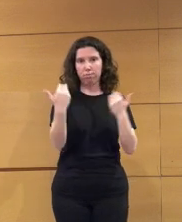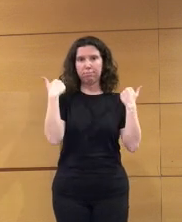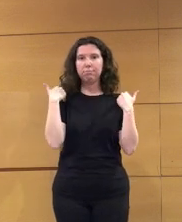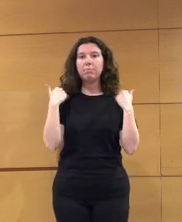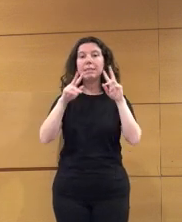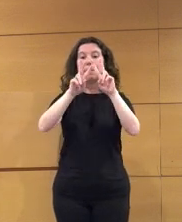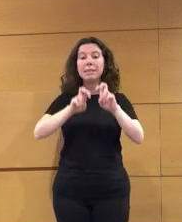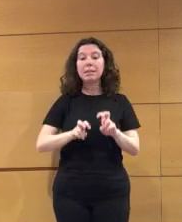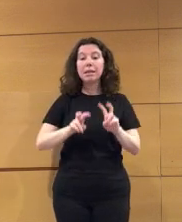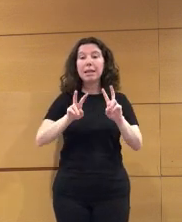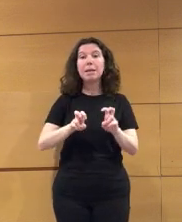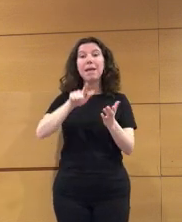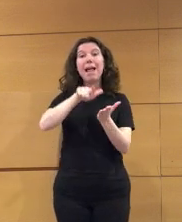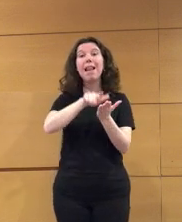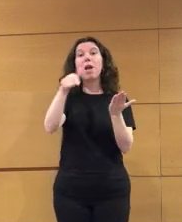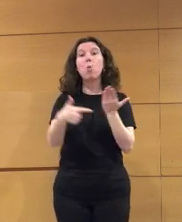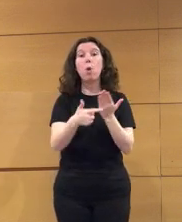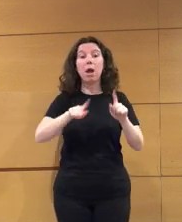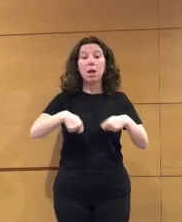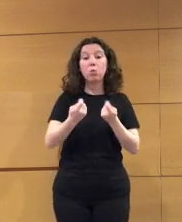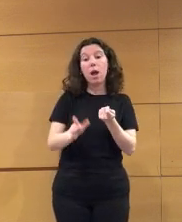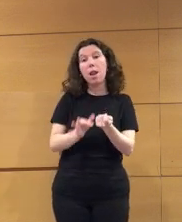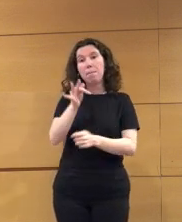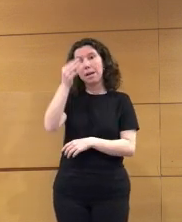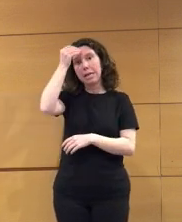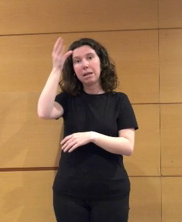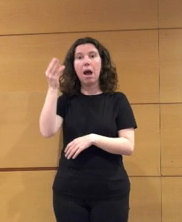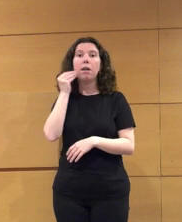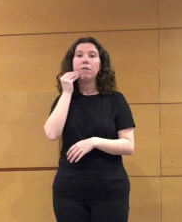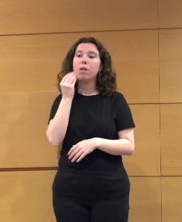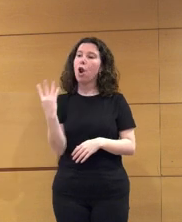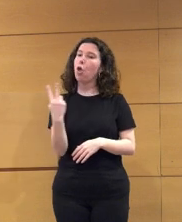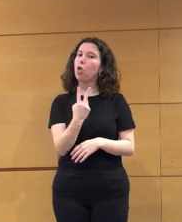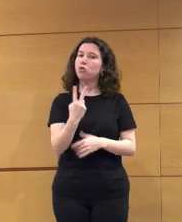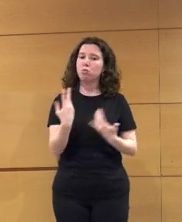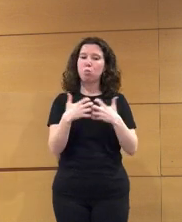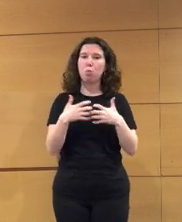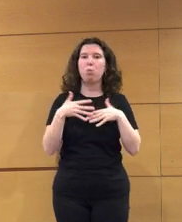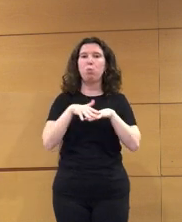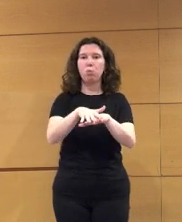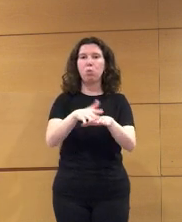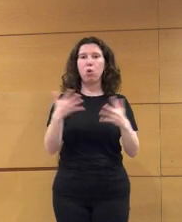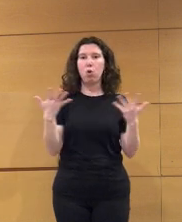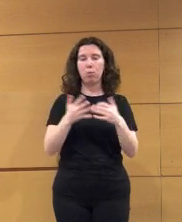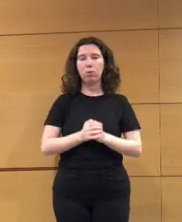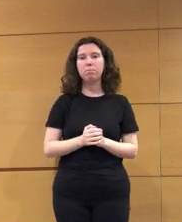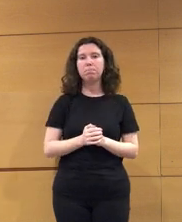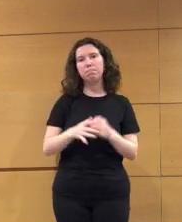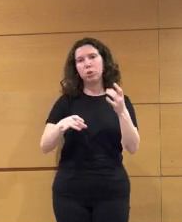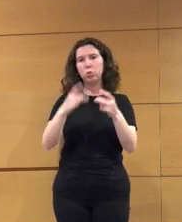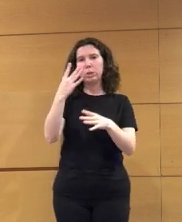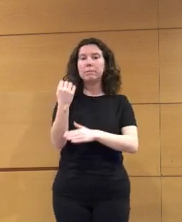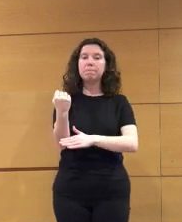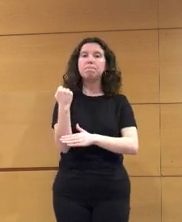investigación en procesamiento de lenguaje natural e inteligencia artificial y recibimos, por suerte, soporte de